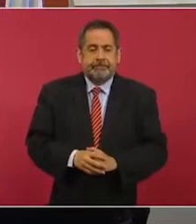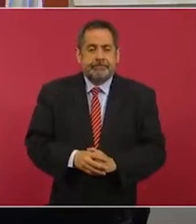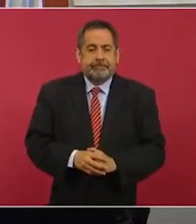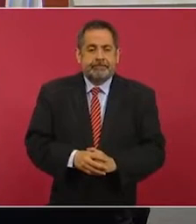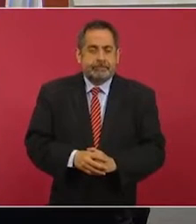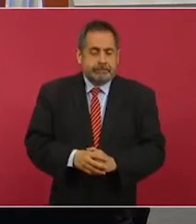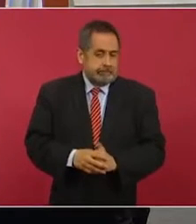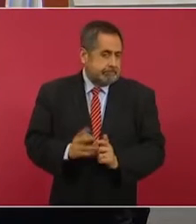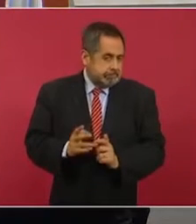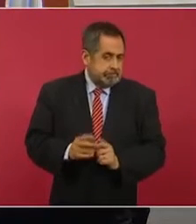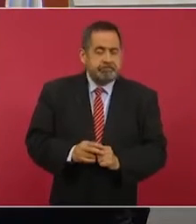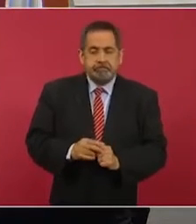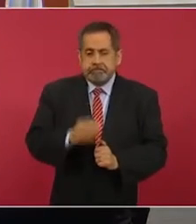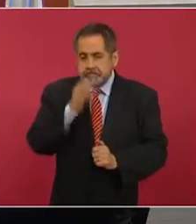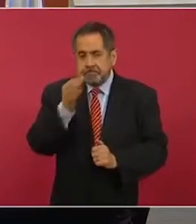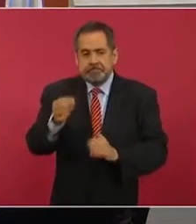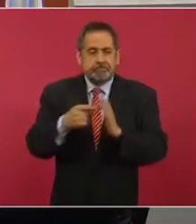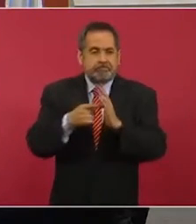Esto es para…